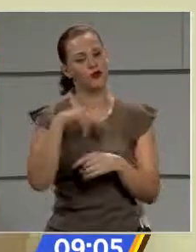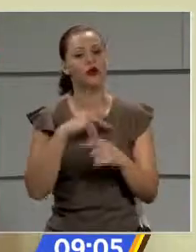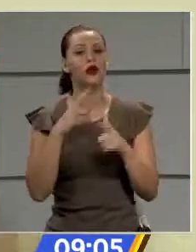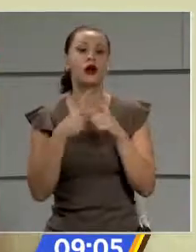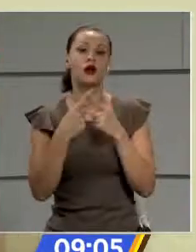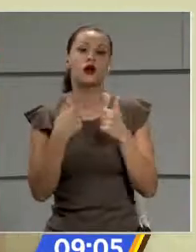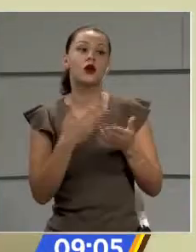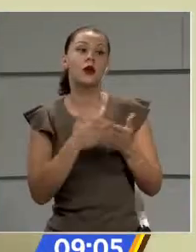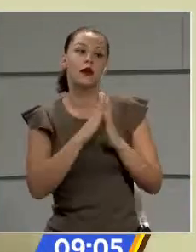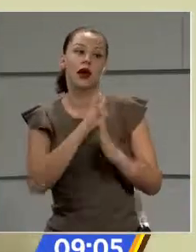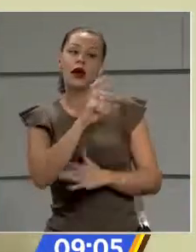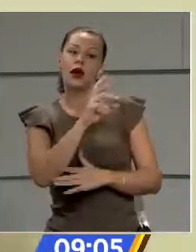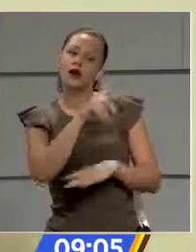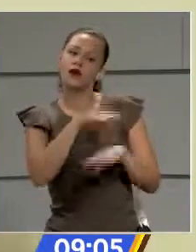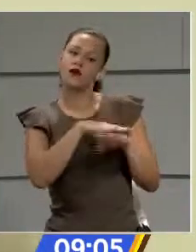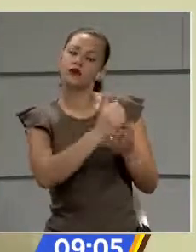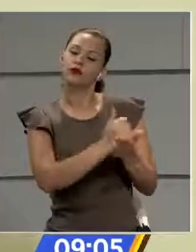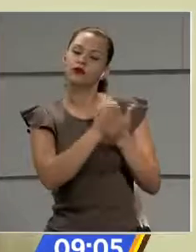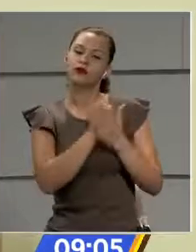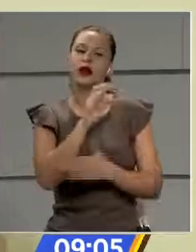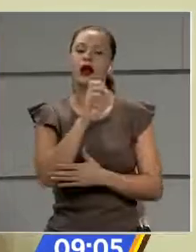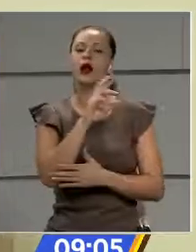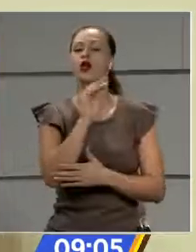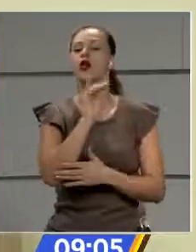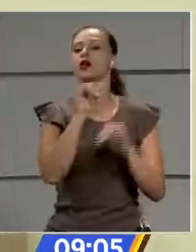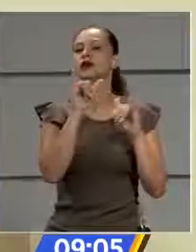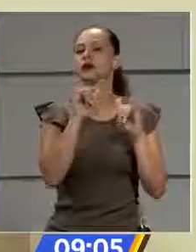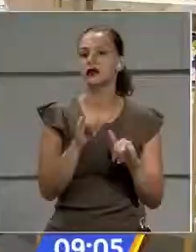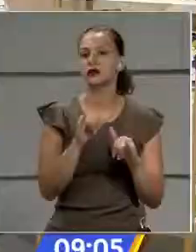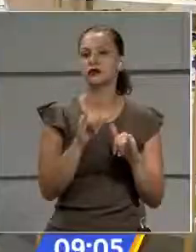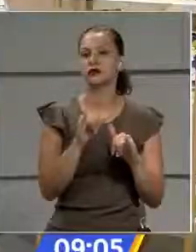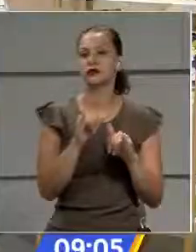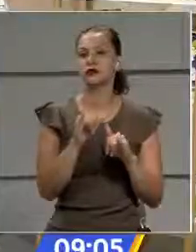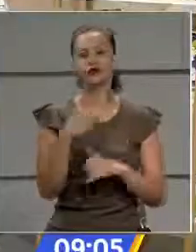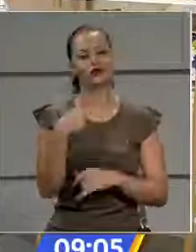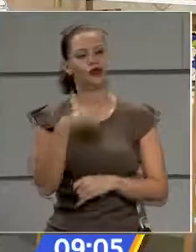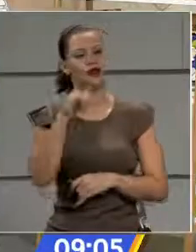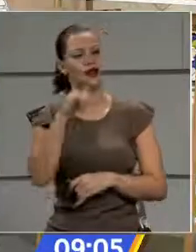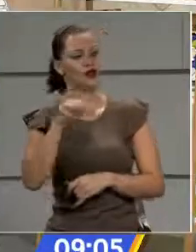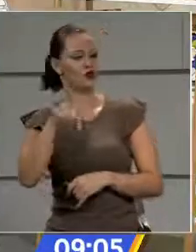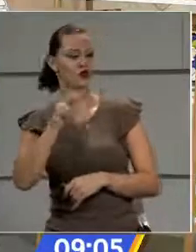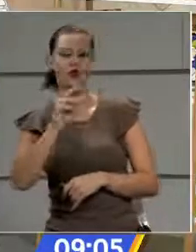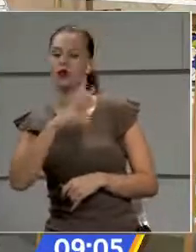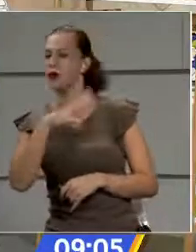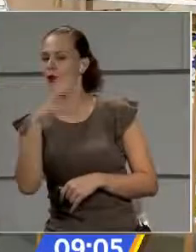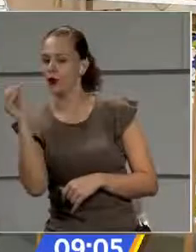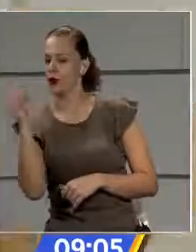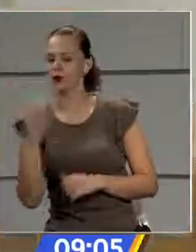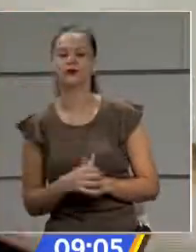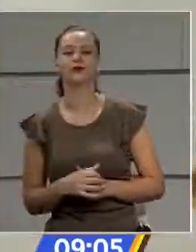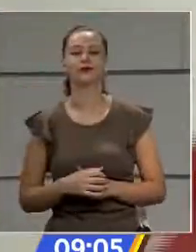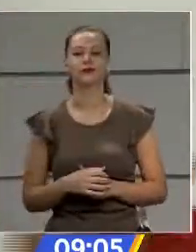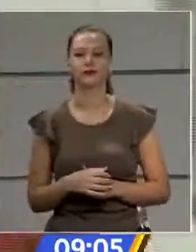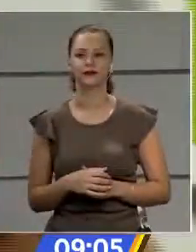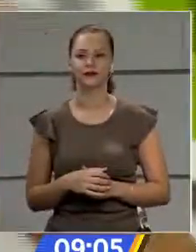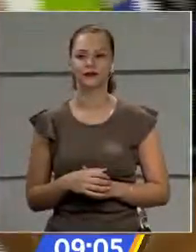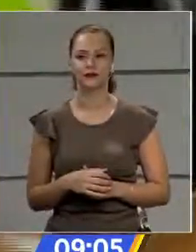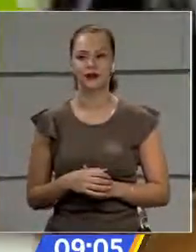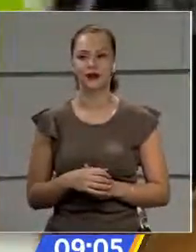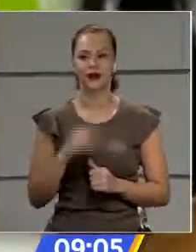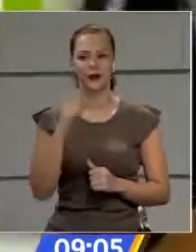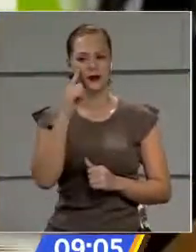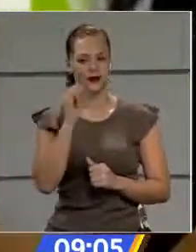yo le pido, Caro, por favor, que usted me ayude, y yo le digo, Caro, ¿dónde estás? Aquí estoy y no me voy. Vamos a ver, estaba